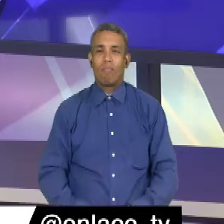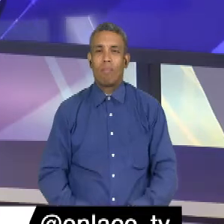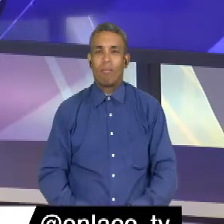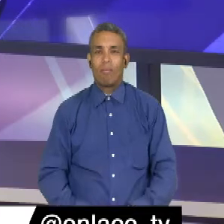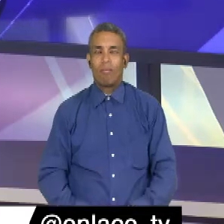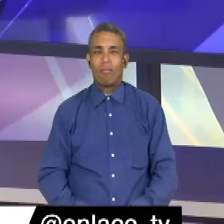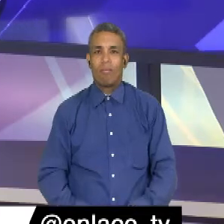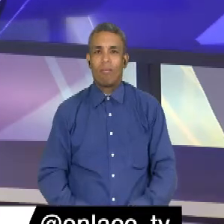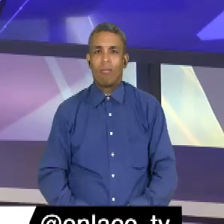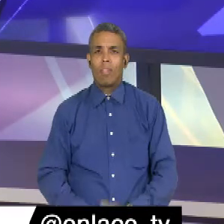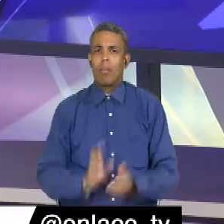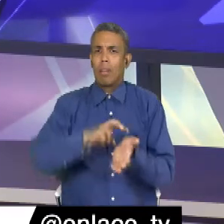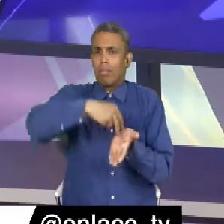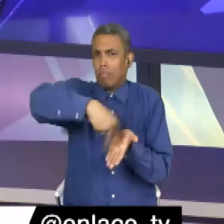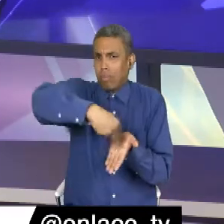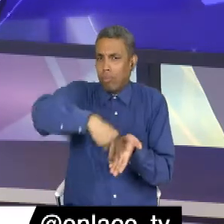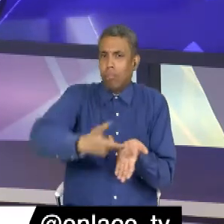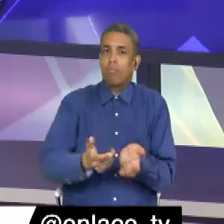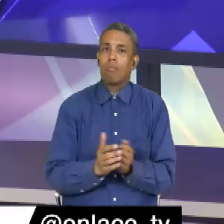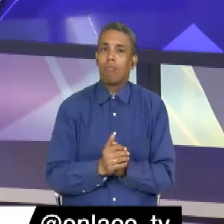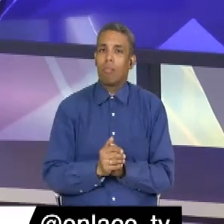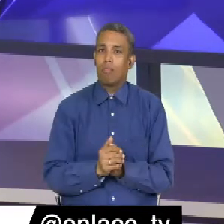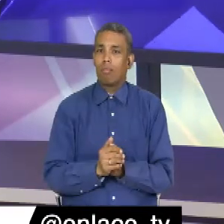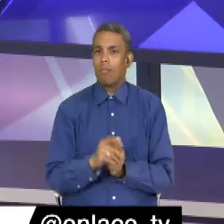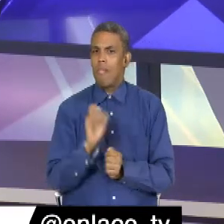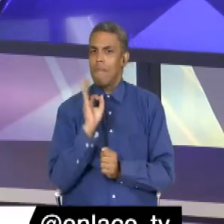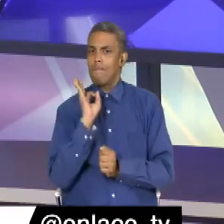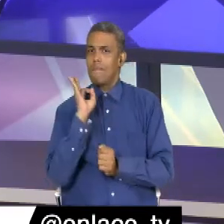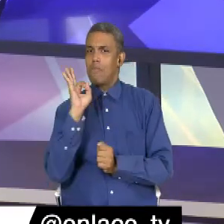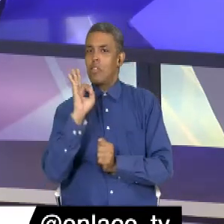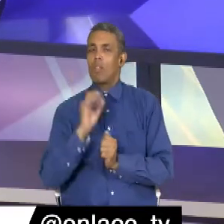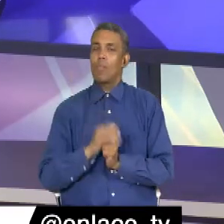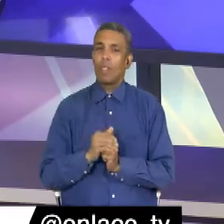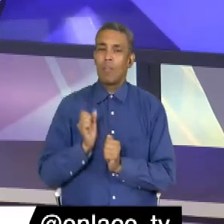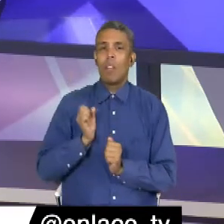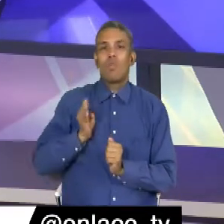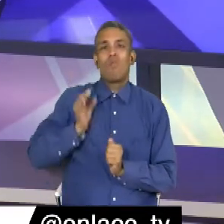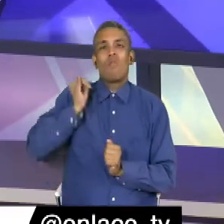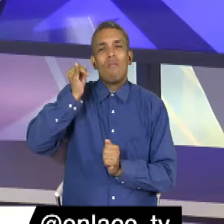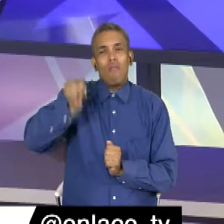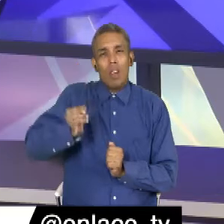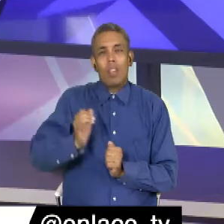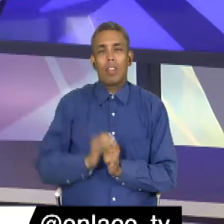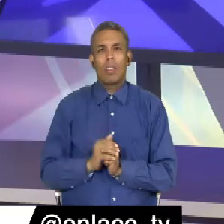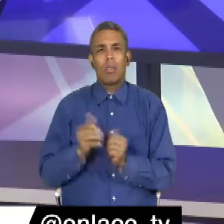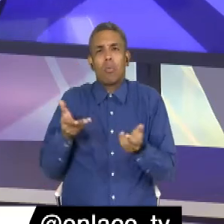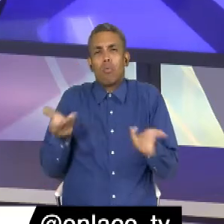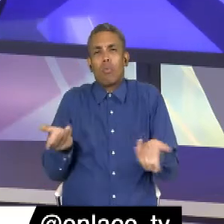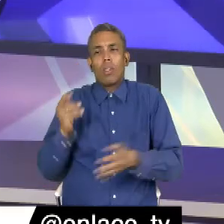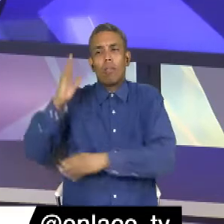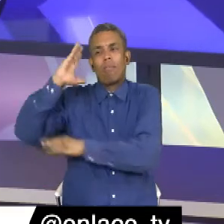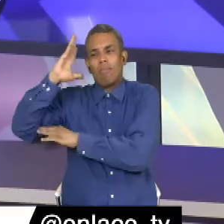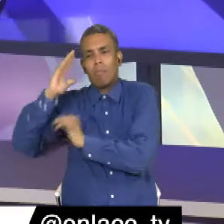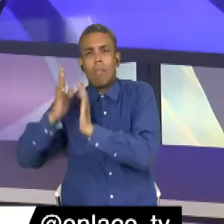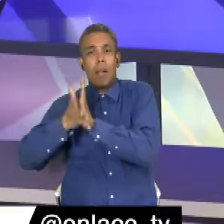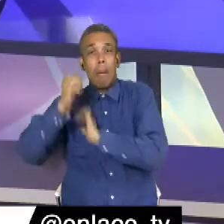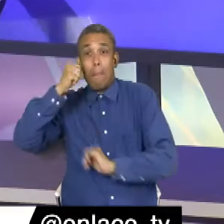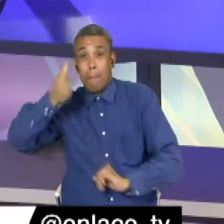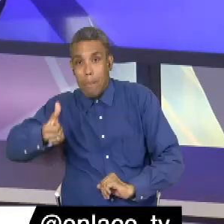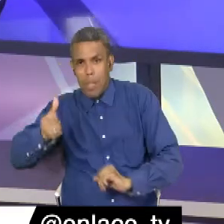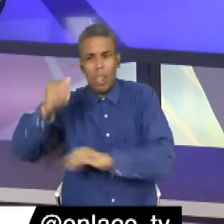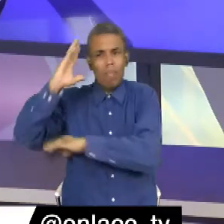El encuentro de danzas tendrá un componente académico en el Club Infantas. El conversatorio previsto para mañana versará